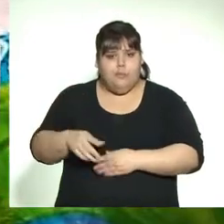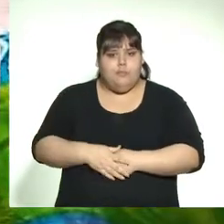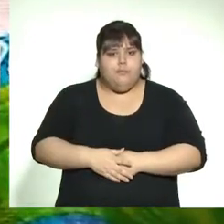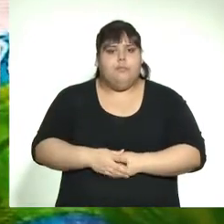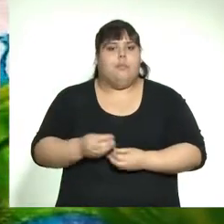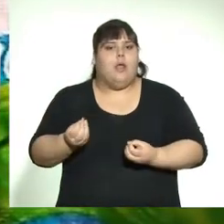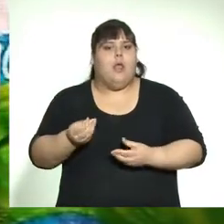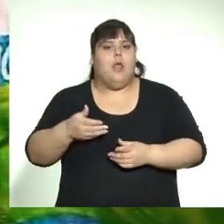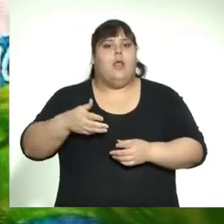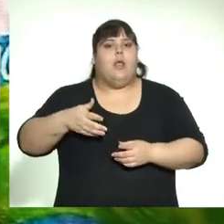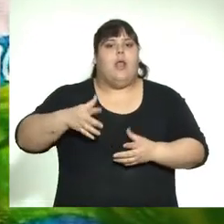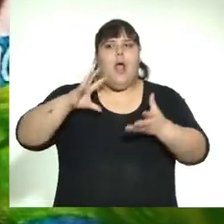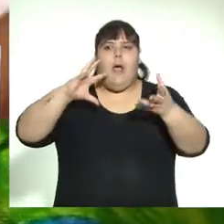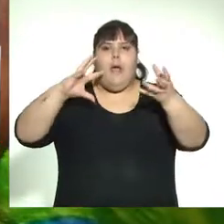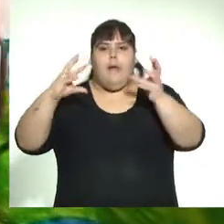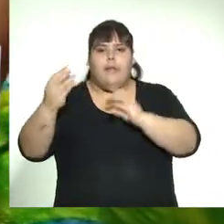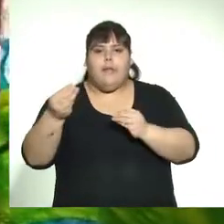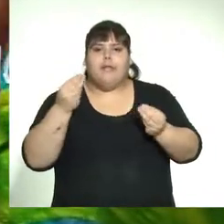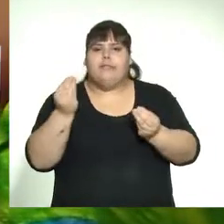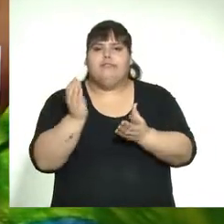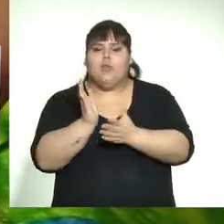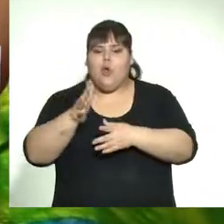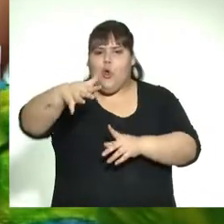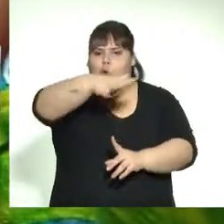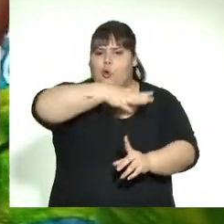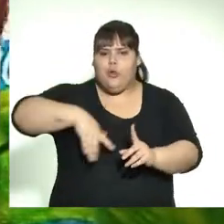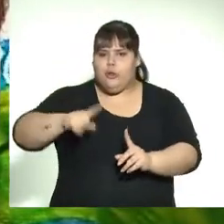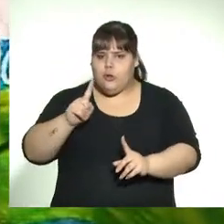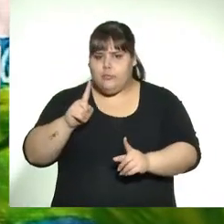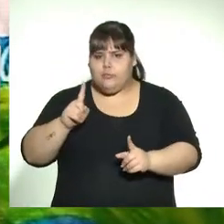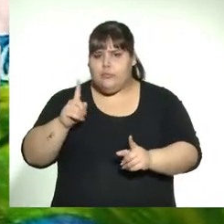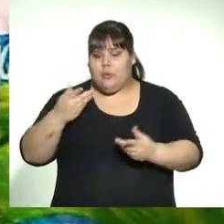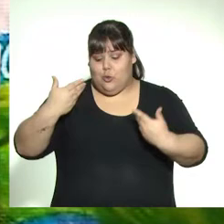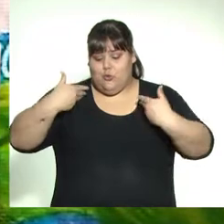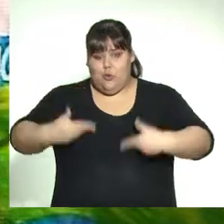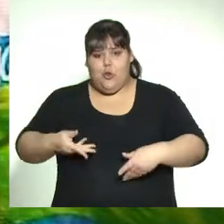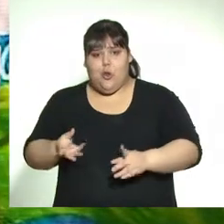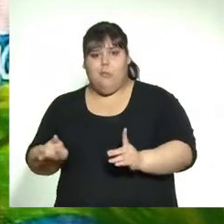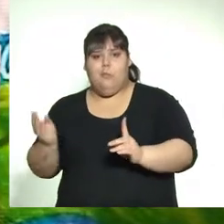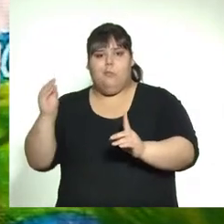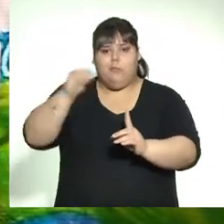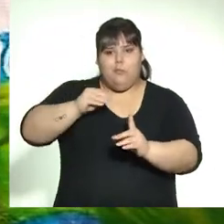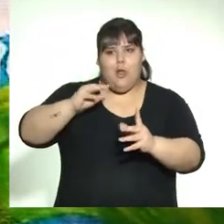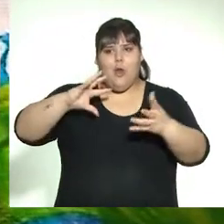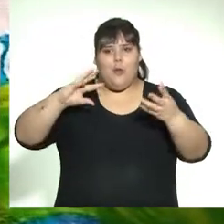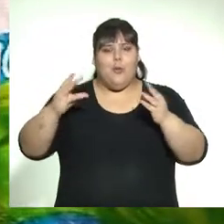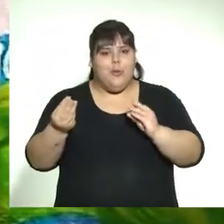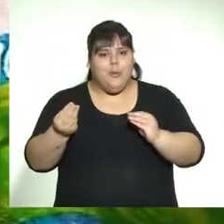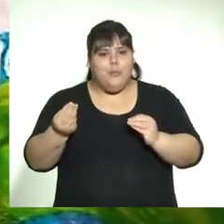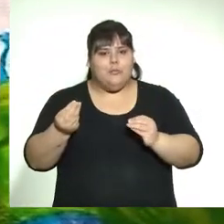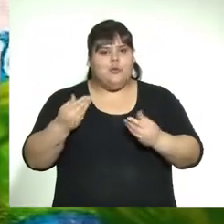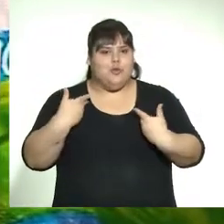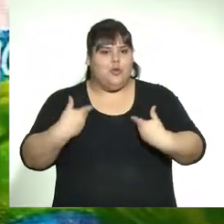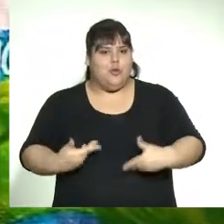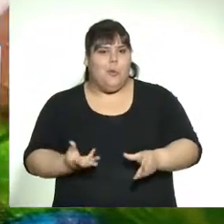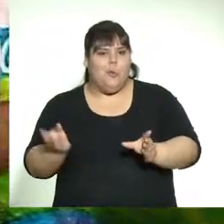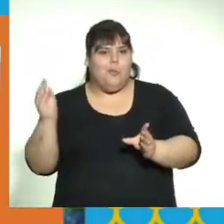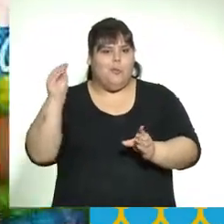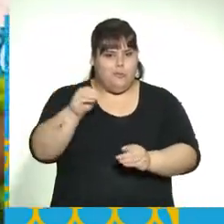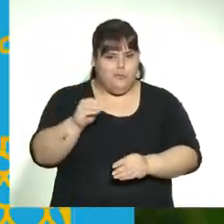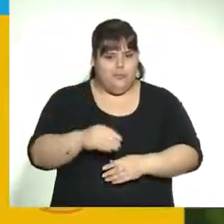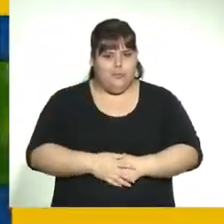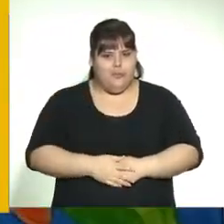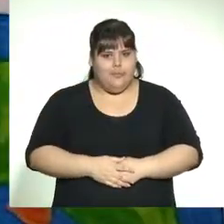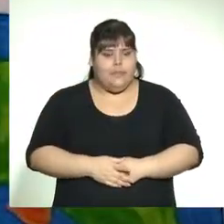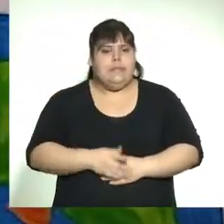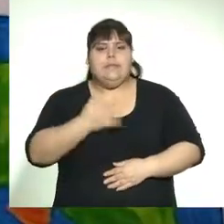originarios, porque el ambiente no es lo que nos rodea, sino que somos parte del ambiente porque somos